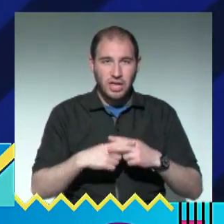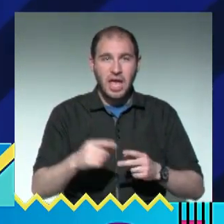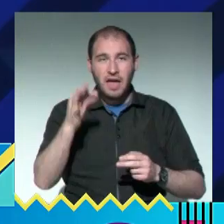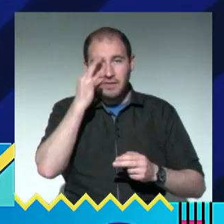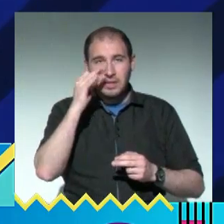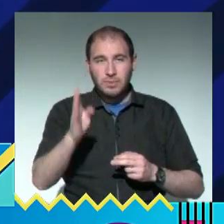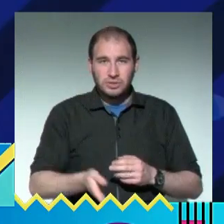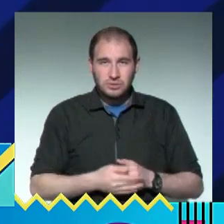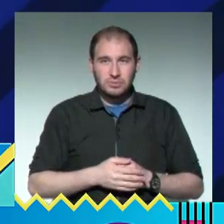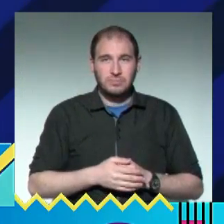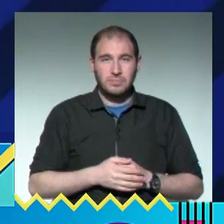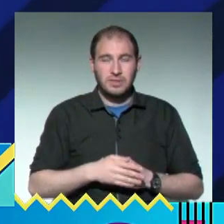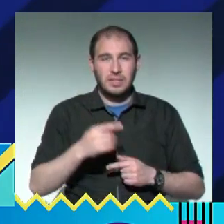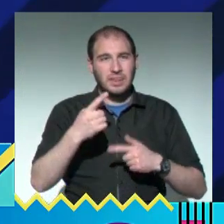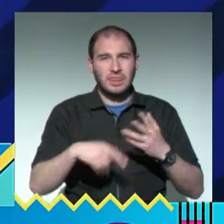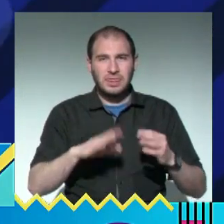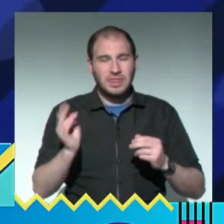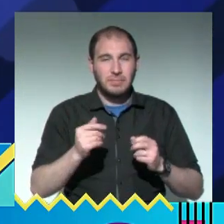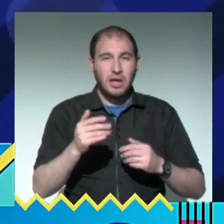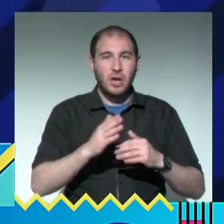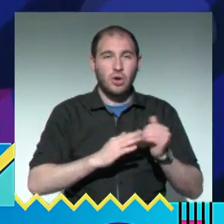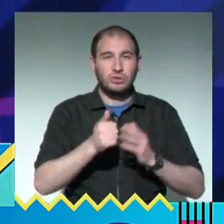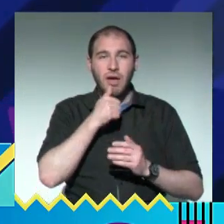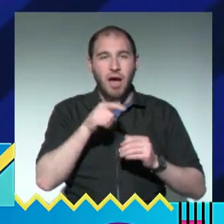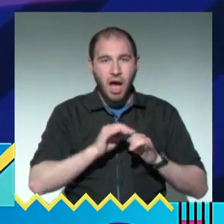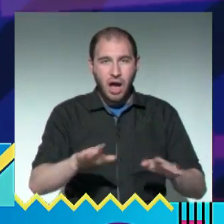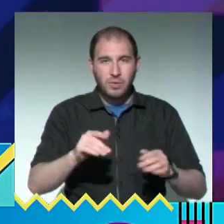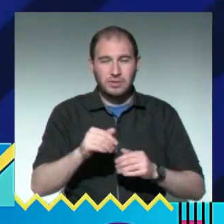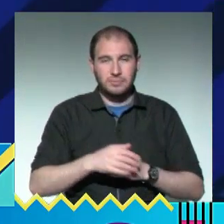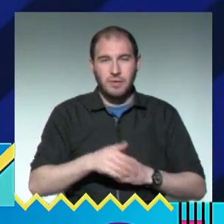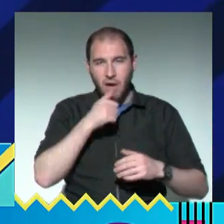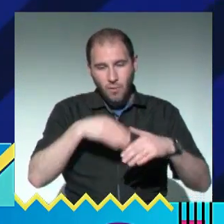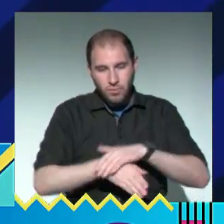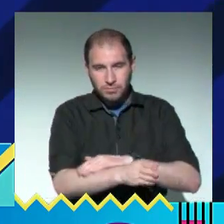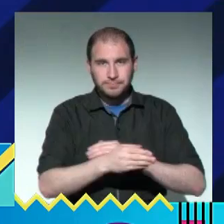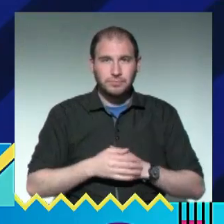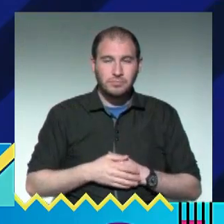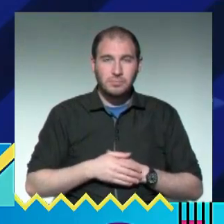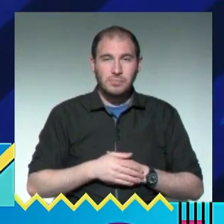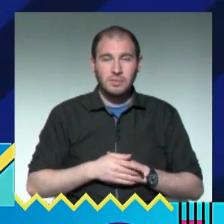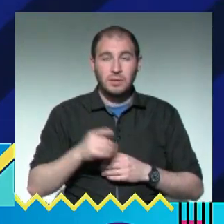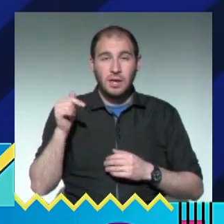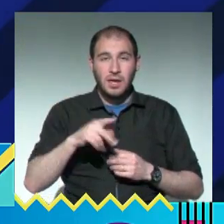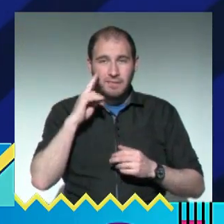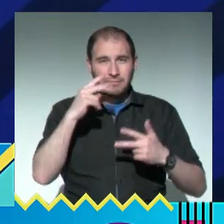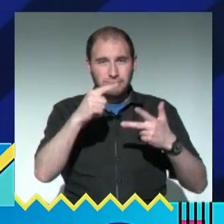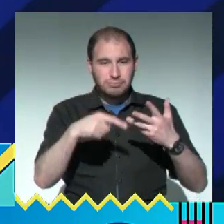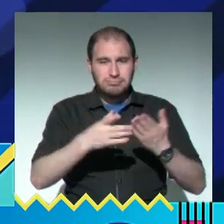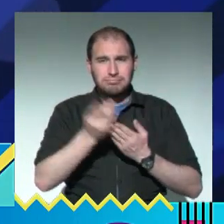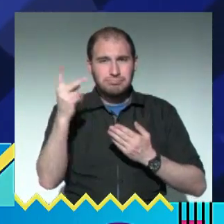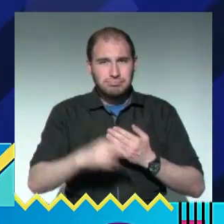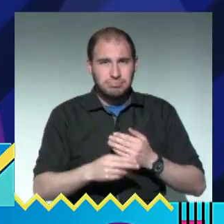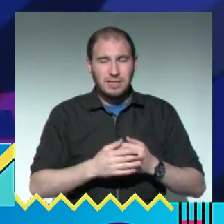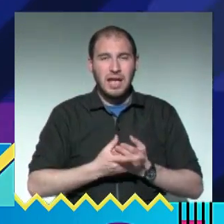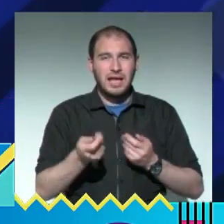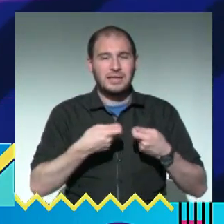un 20% en todo lo que tiene que ver con obras de agua potable y alcantarillado. ¿Sí? Bien, en este caso entonces estamos viendo toda esa reducción, o